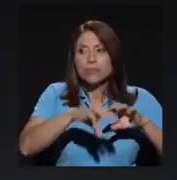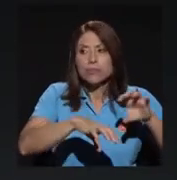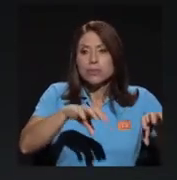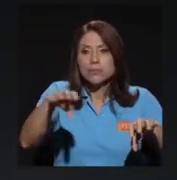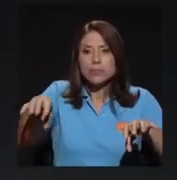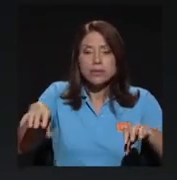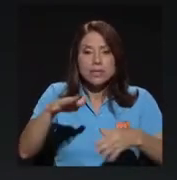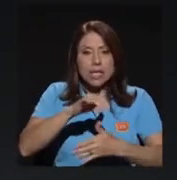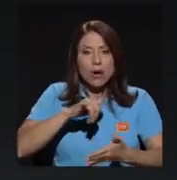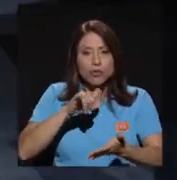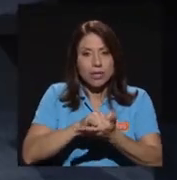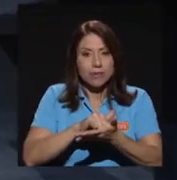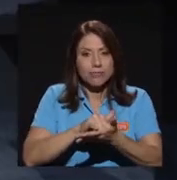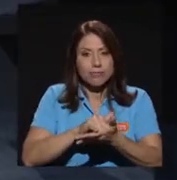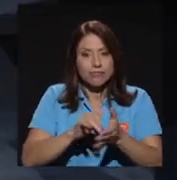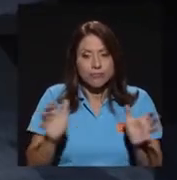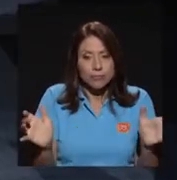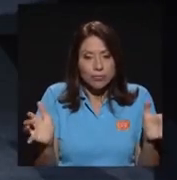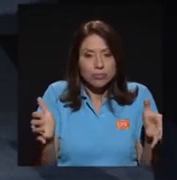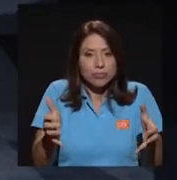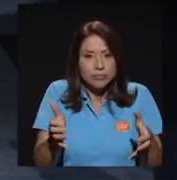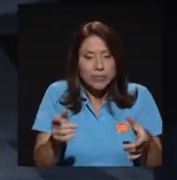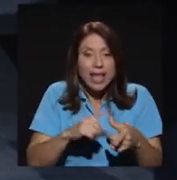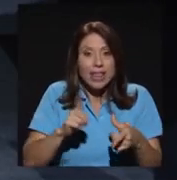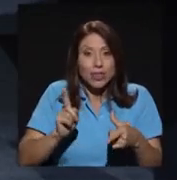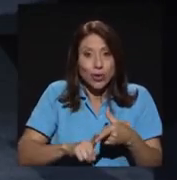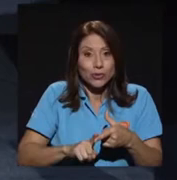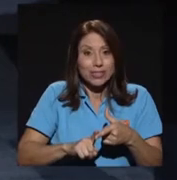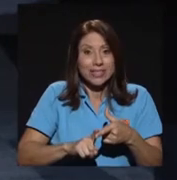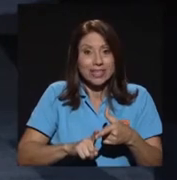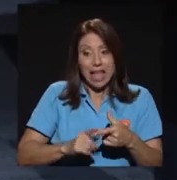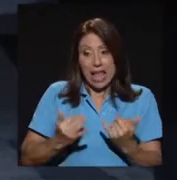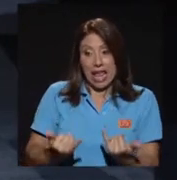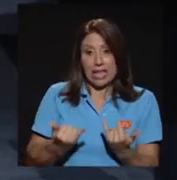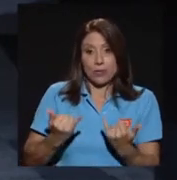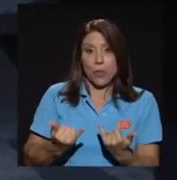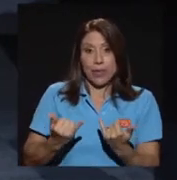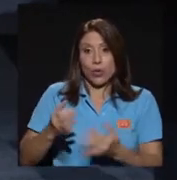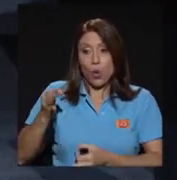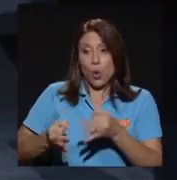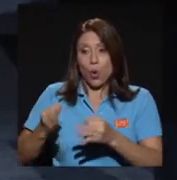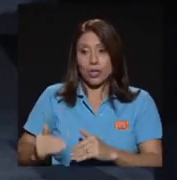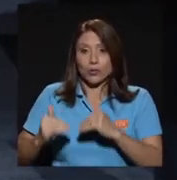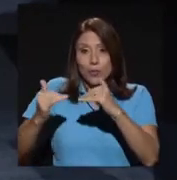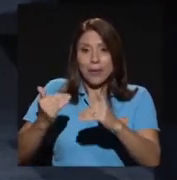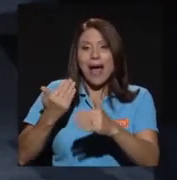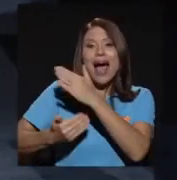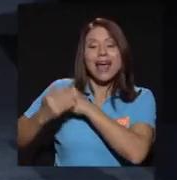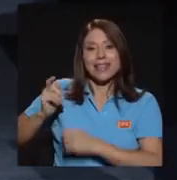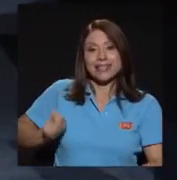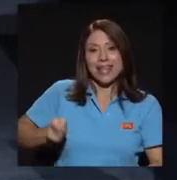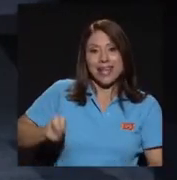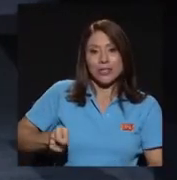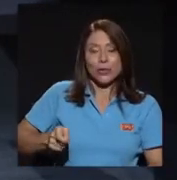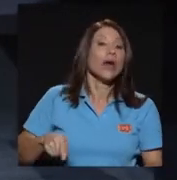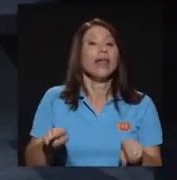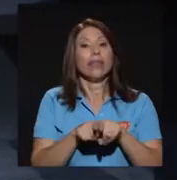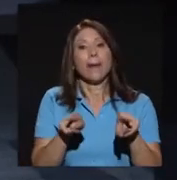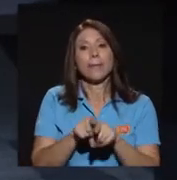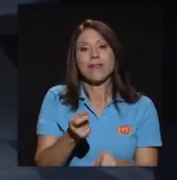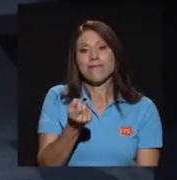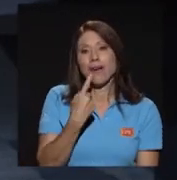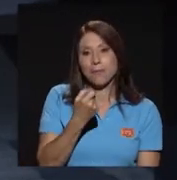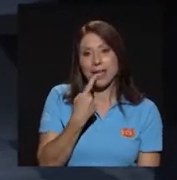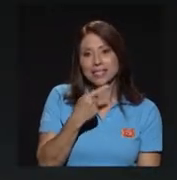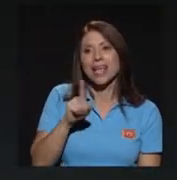entonces derecho estado donde está ahora la corte suprema de justicia y farmacia también ha estado formación también en farmacias